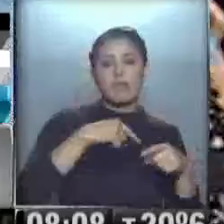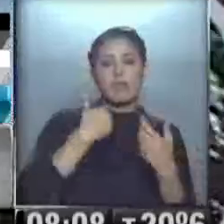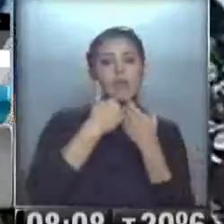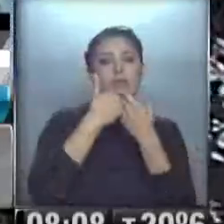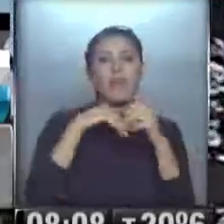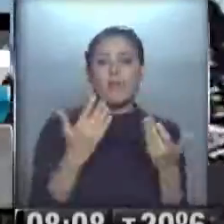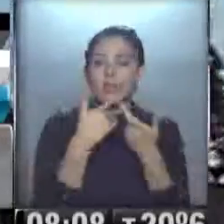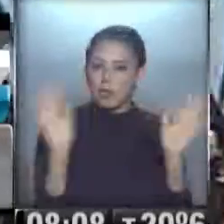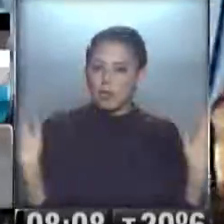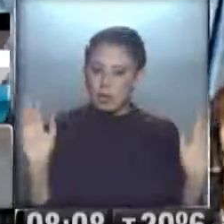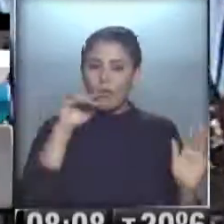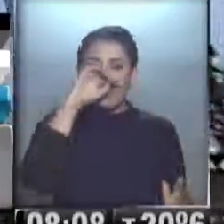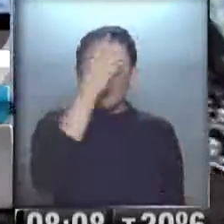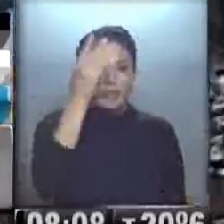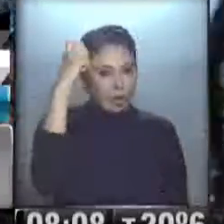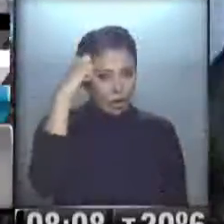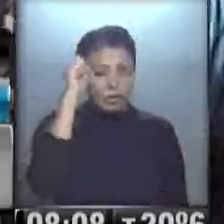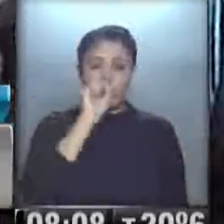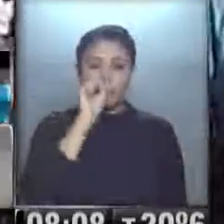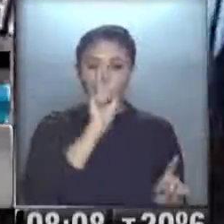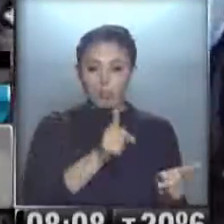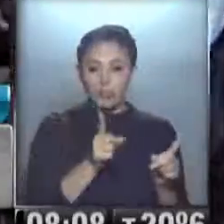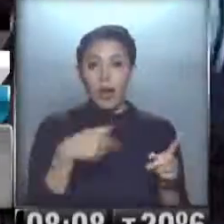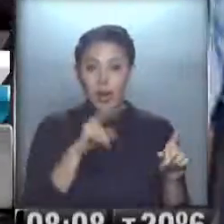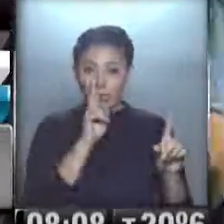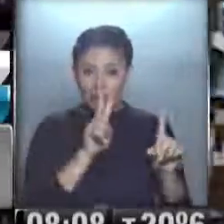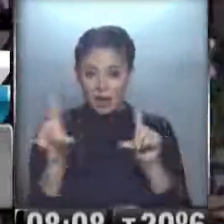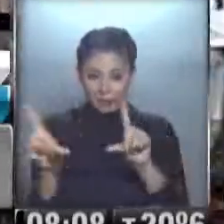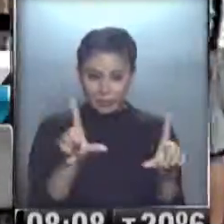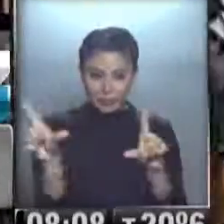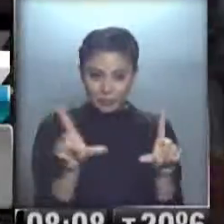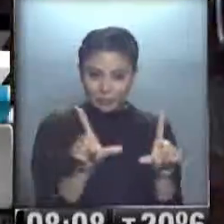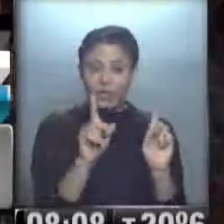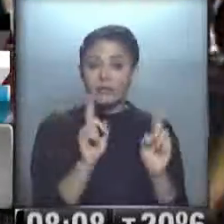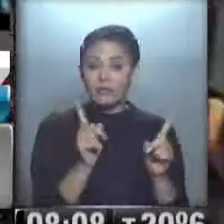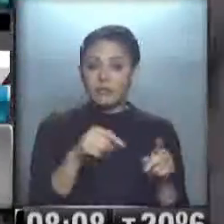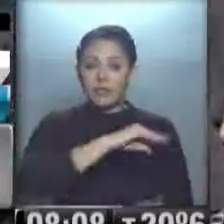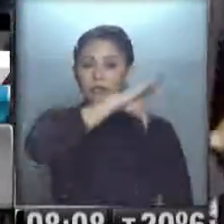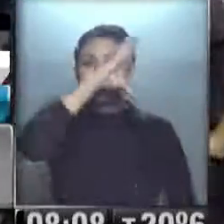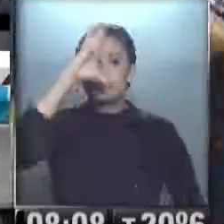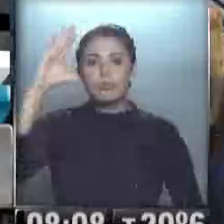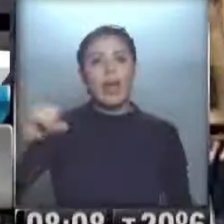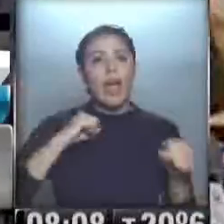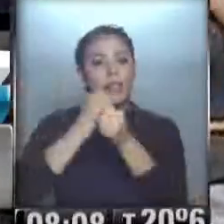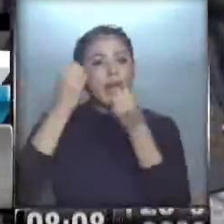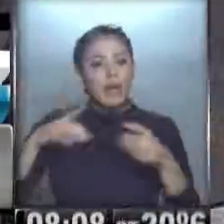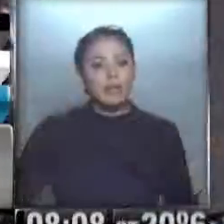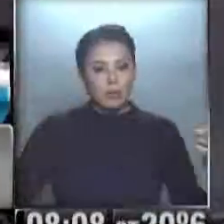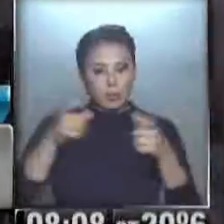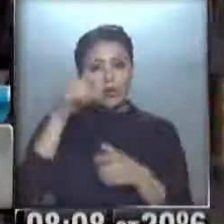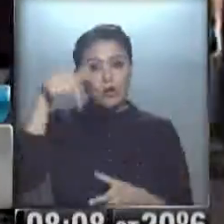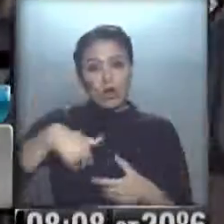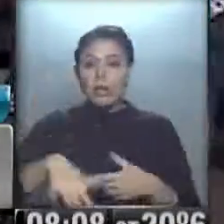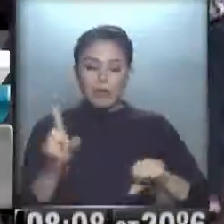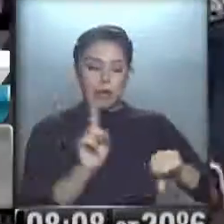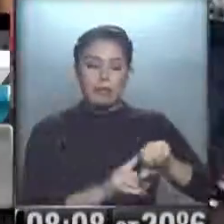de la uba frente al congreso y allí permanecen ahí estamos viendo las imágenes con esta vigilia hasta el inicio de la asamblea de hoy que está